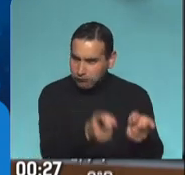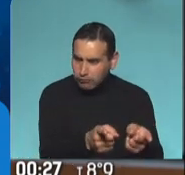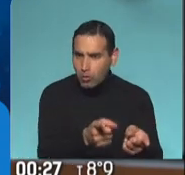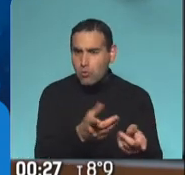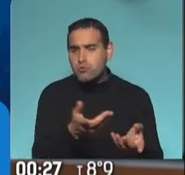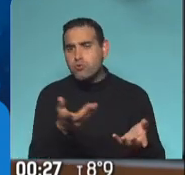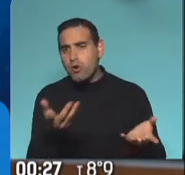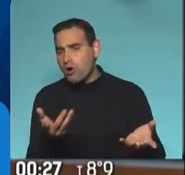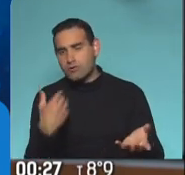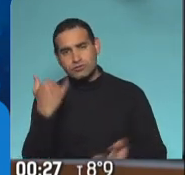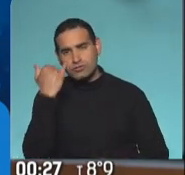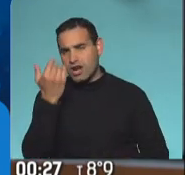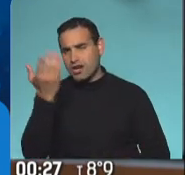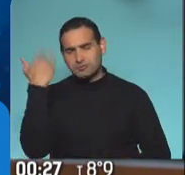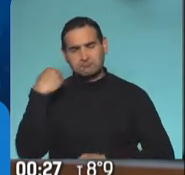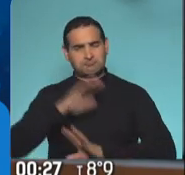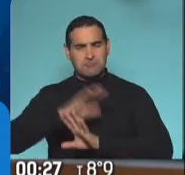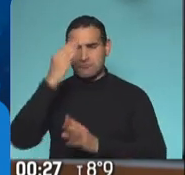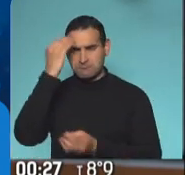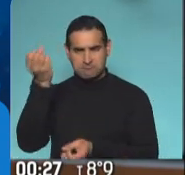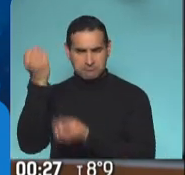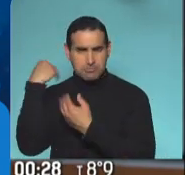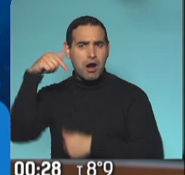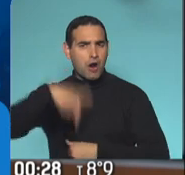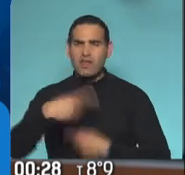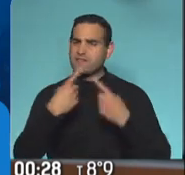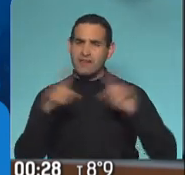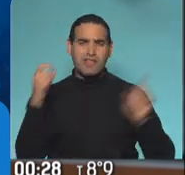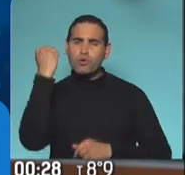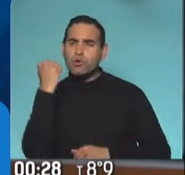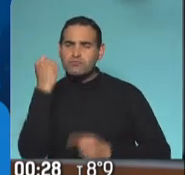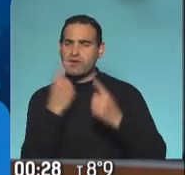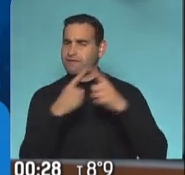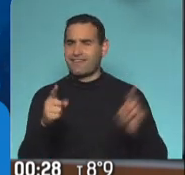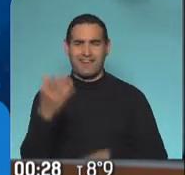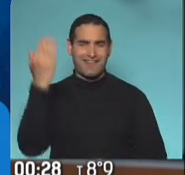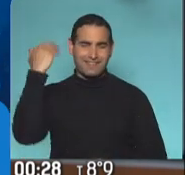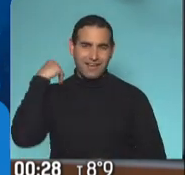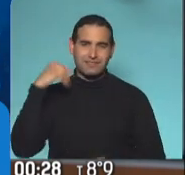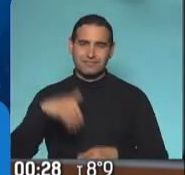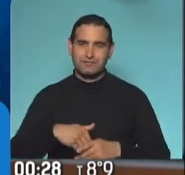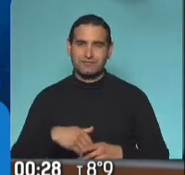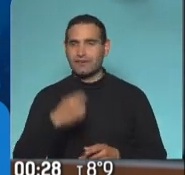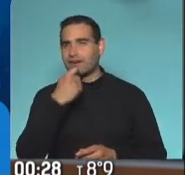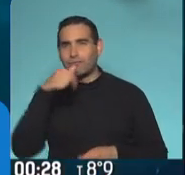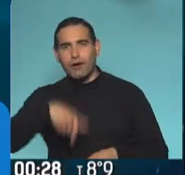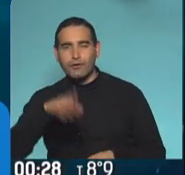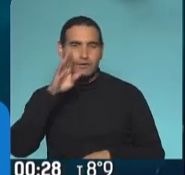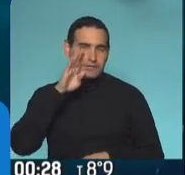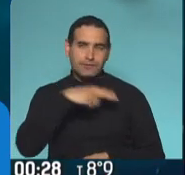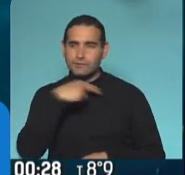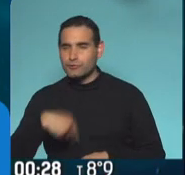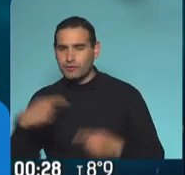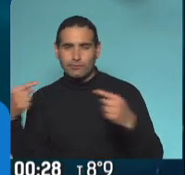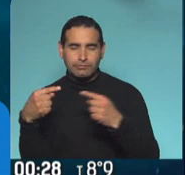o la ola ya pasó hay otra realidad económica de crisis estados unidos-china etcétera no yo